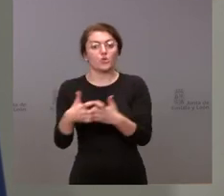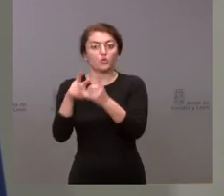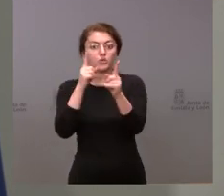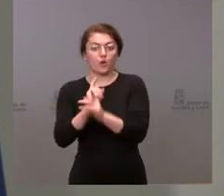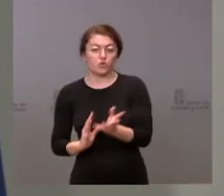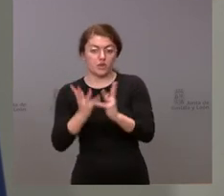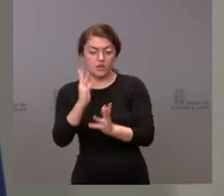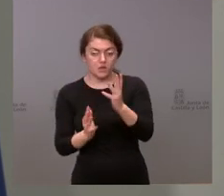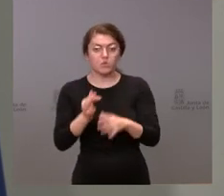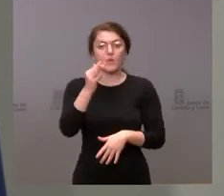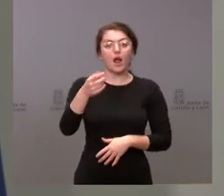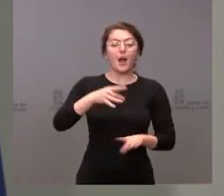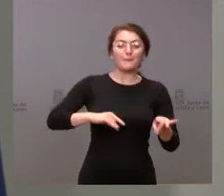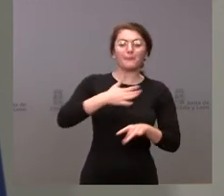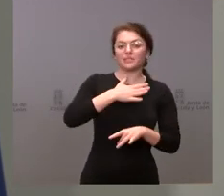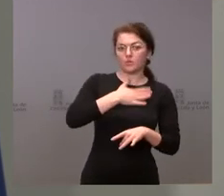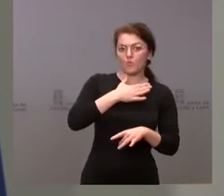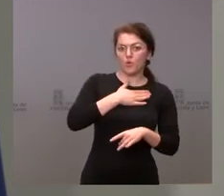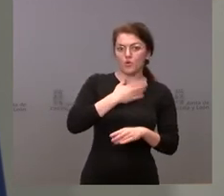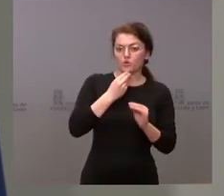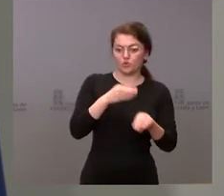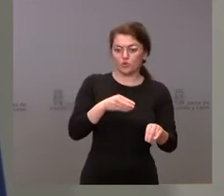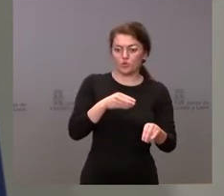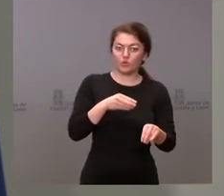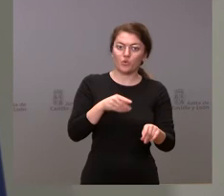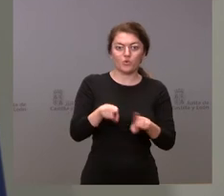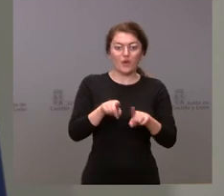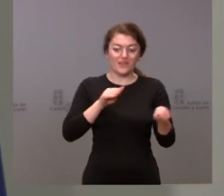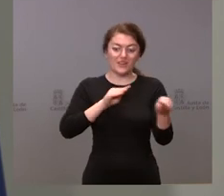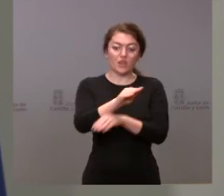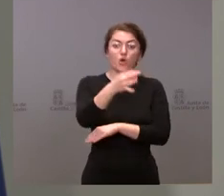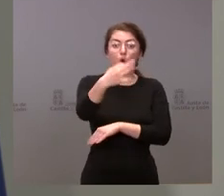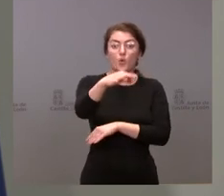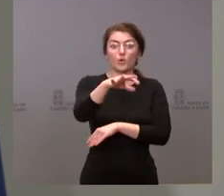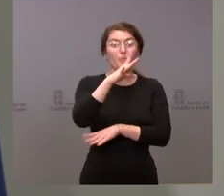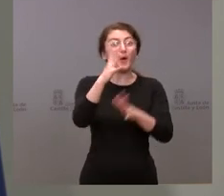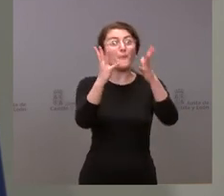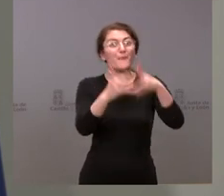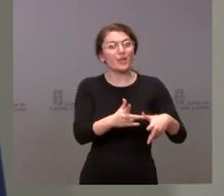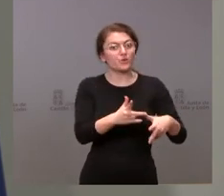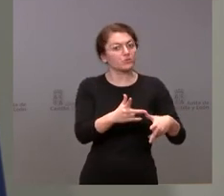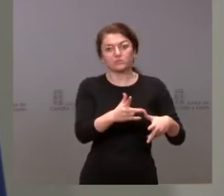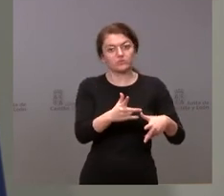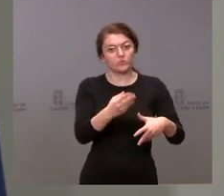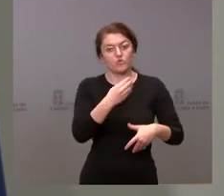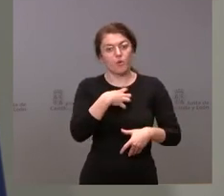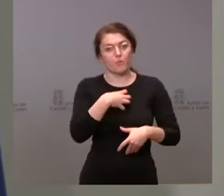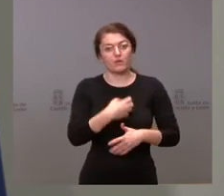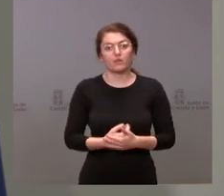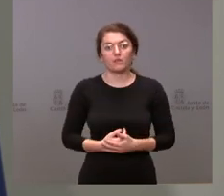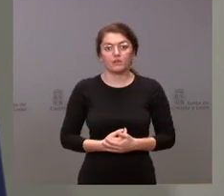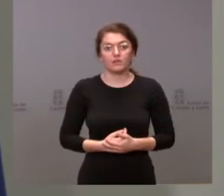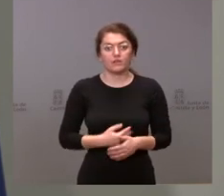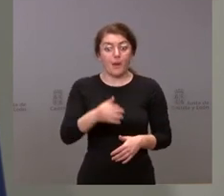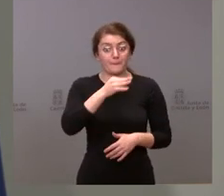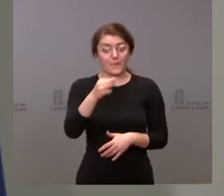histórico de nuestra comunidad autónoma no se puede financiar sólo a través del padrón de habitantes y finalmente lo que les he dicho no hay